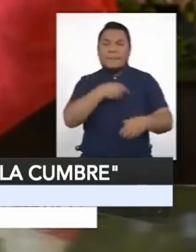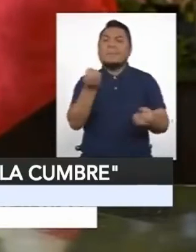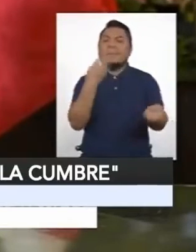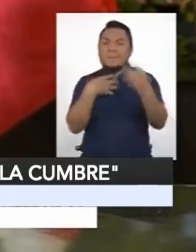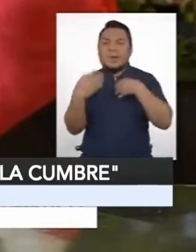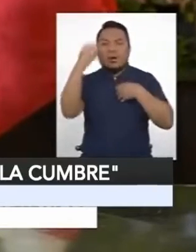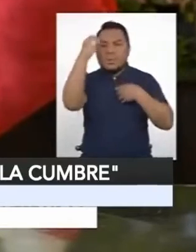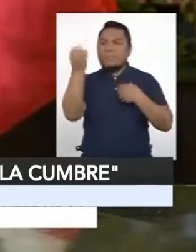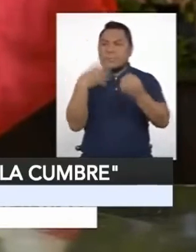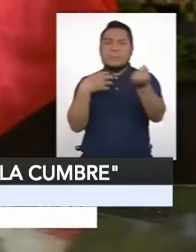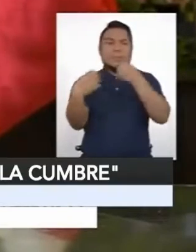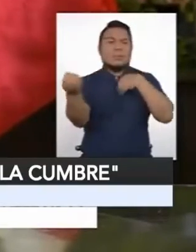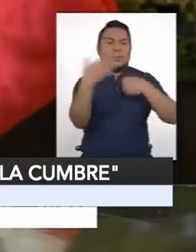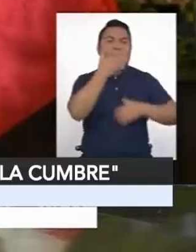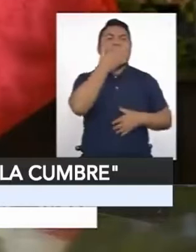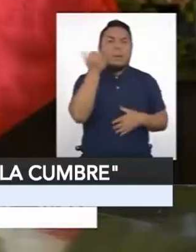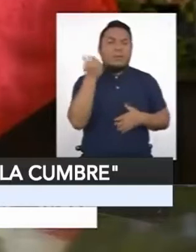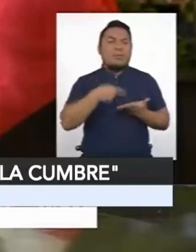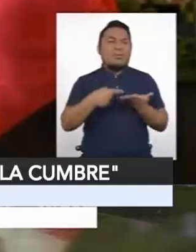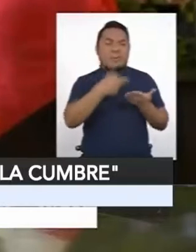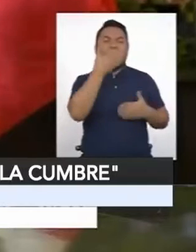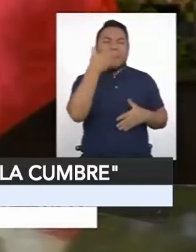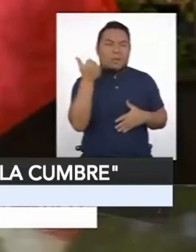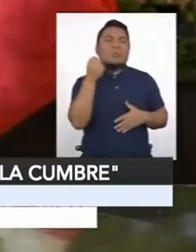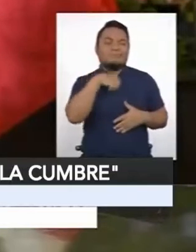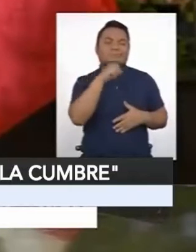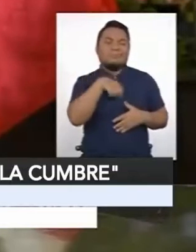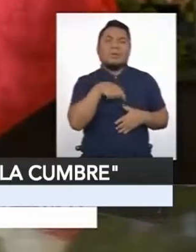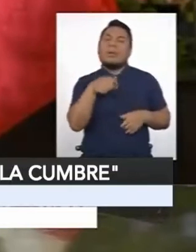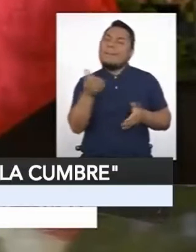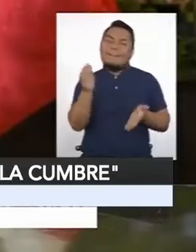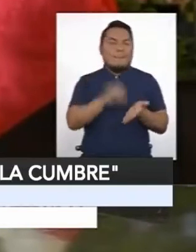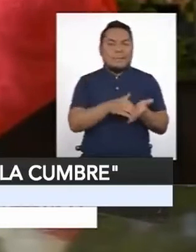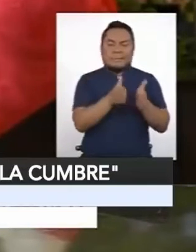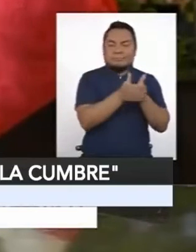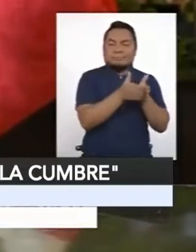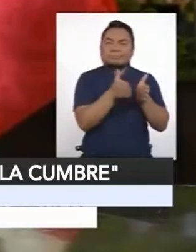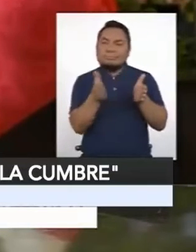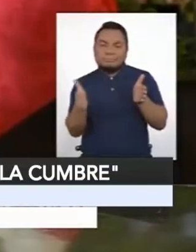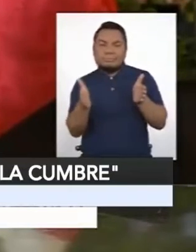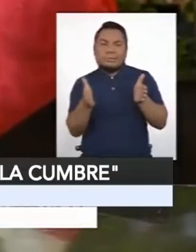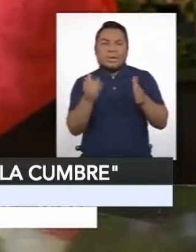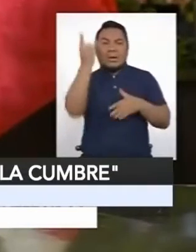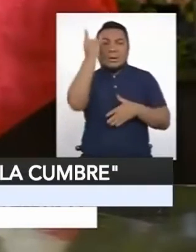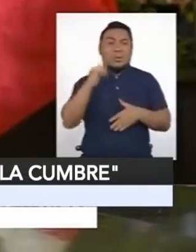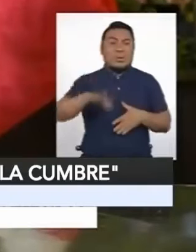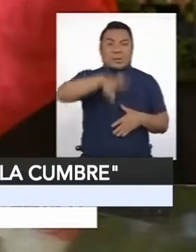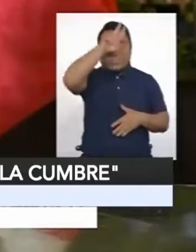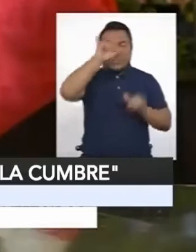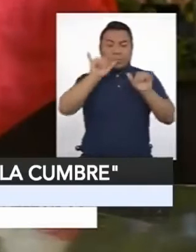acogemos pensando en lo mejor de los peruanos es extender el estado de